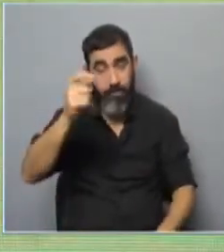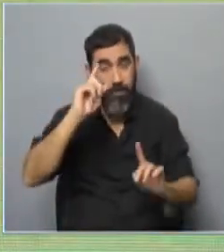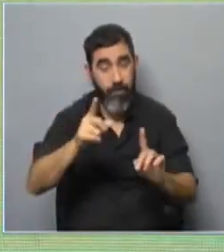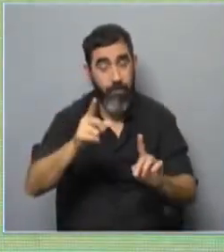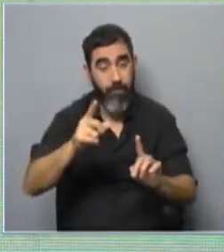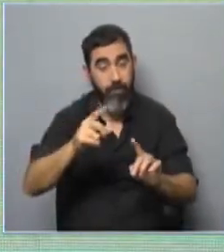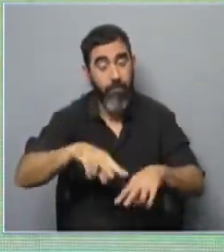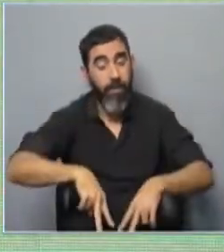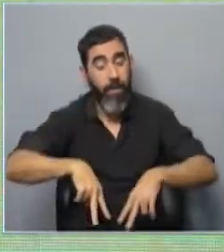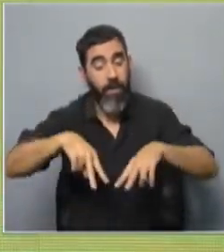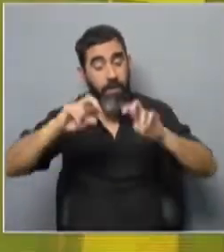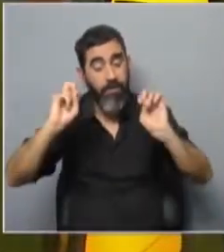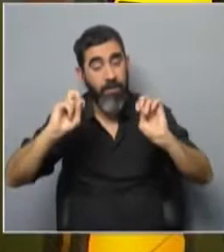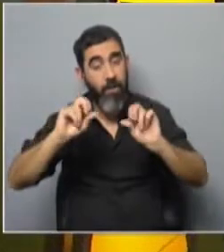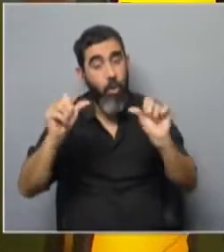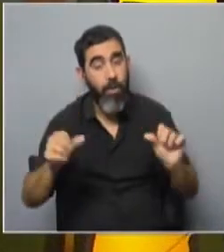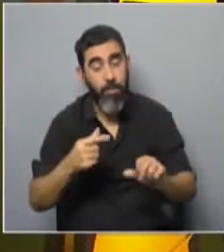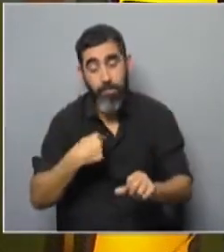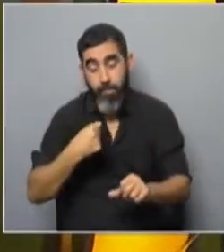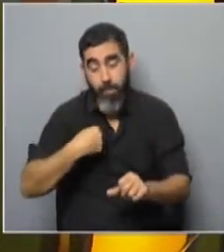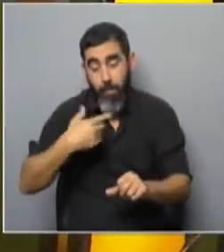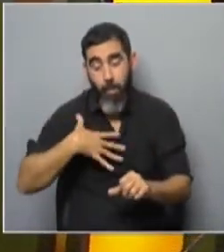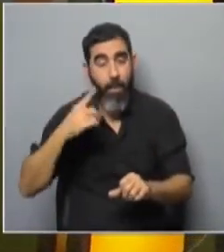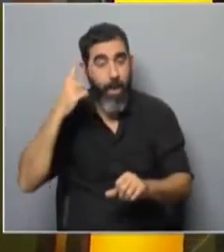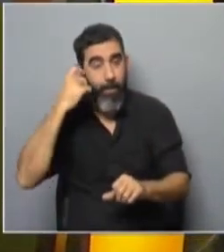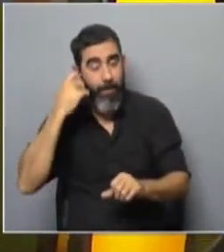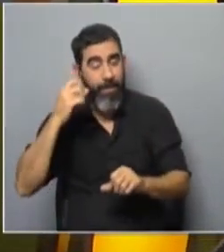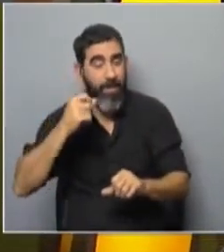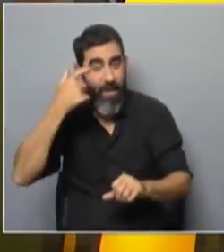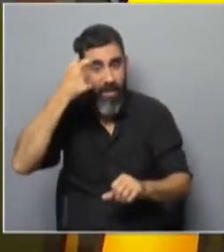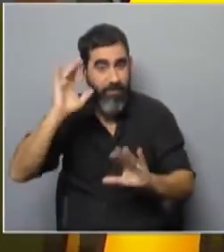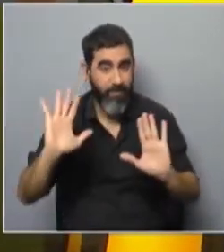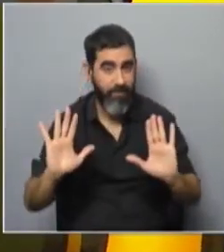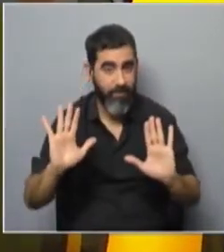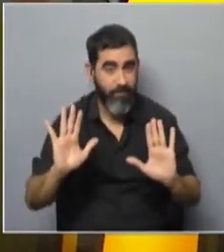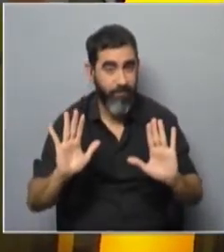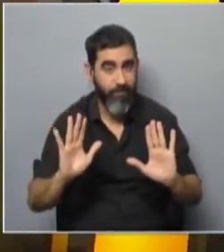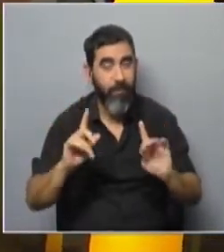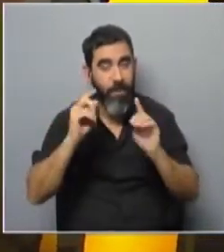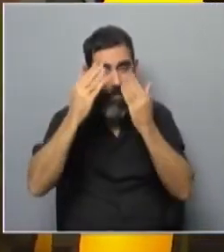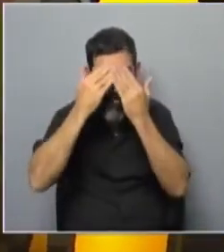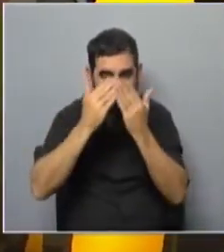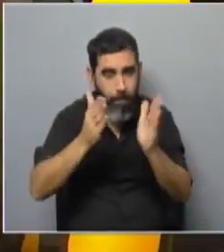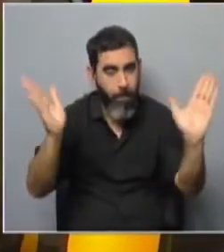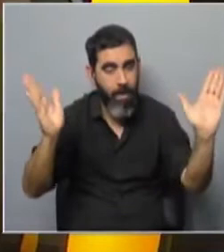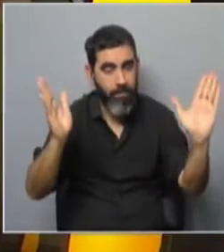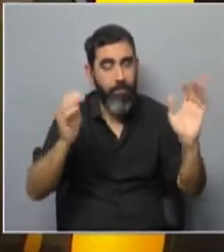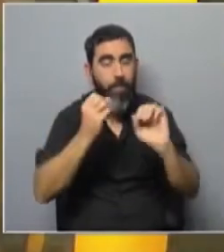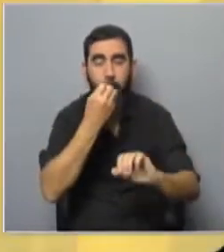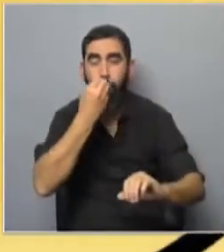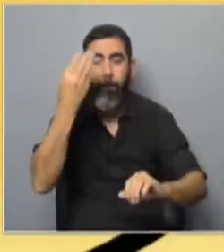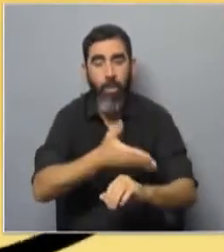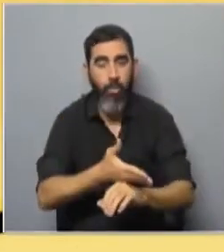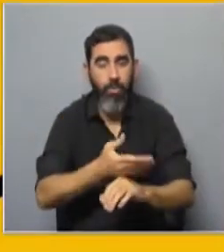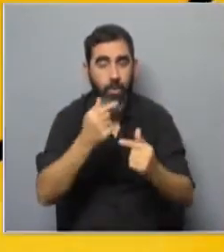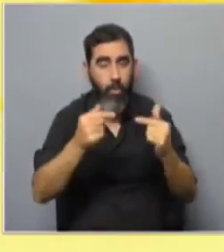cosas lo hace siempre desde su propia rango social, ¿no? O sea, que hay que como ampliar la mirada para poder mejorar